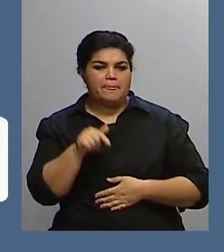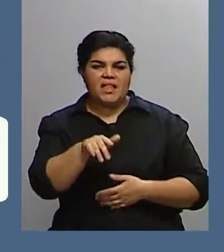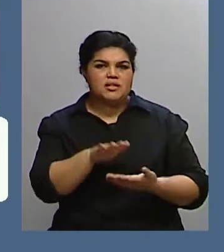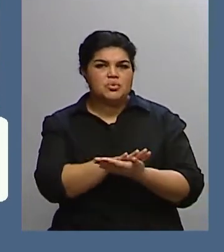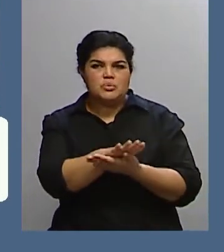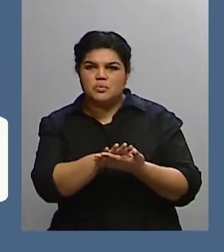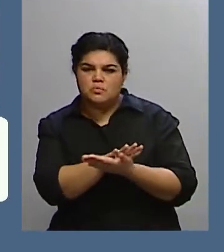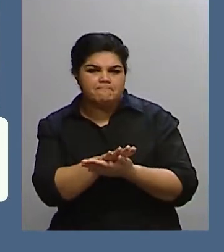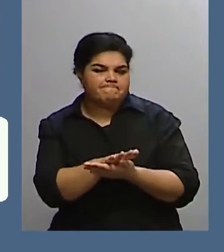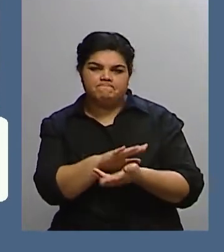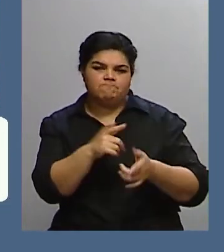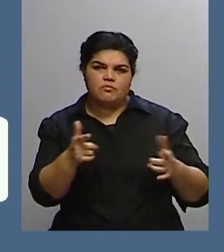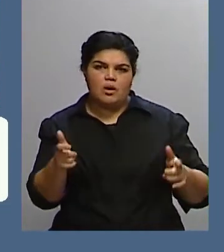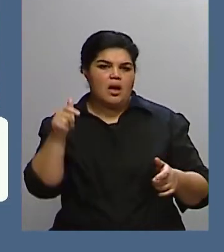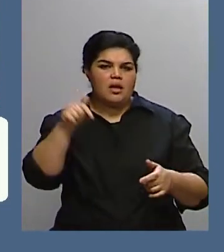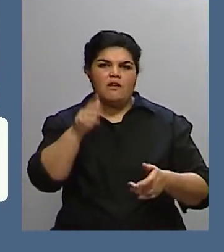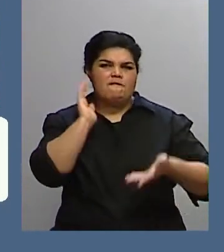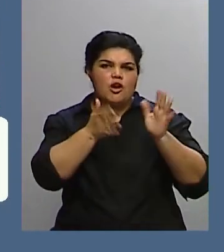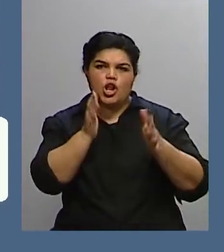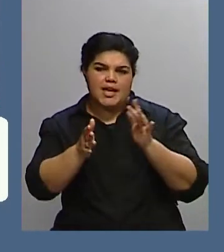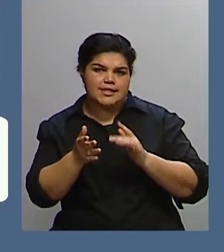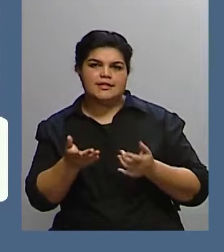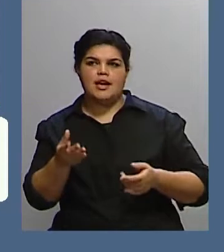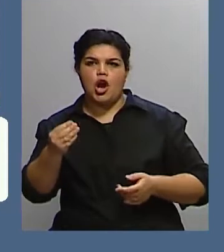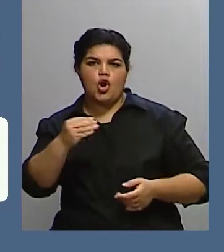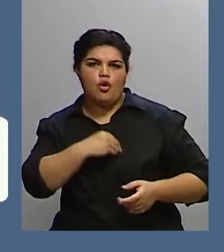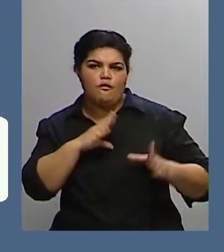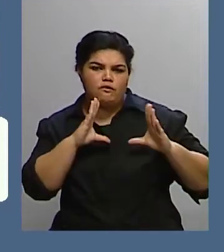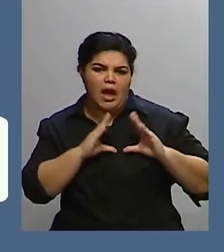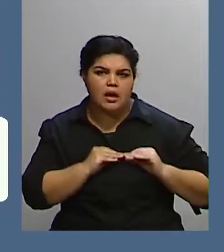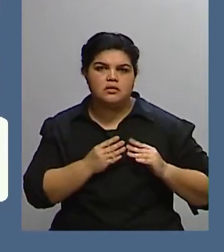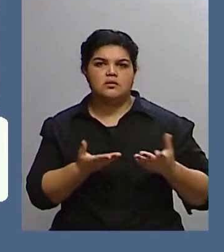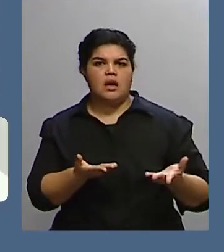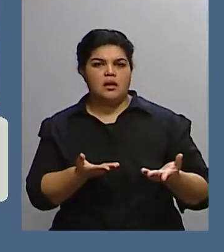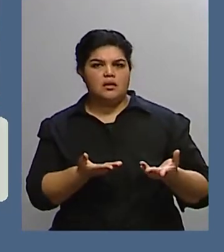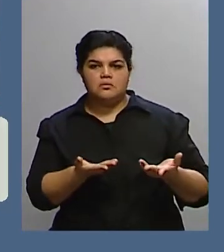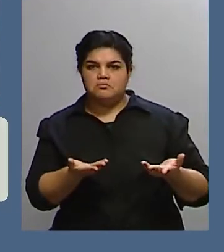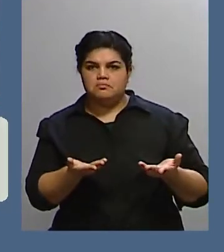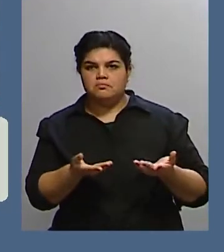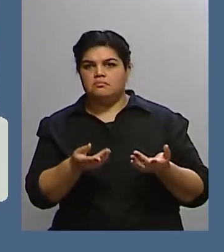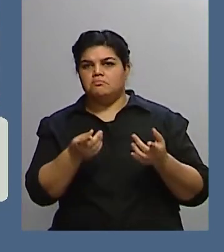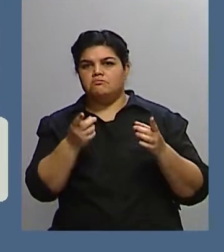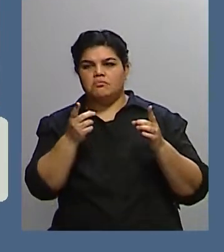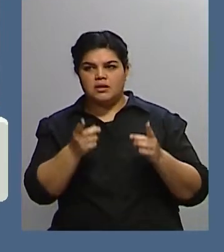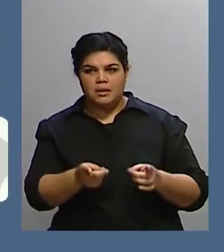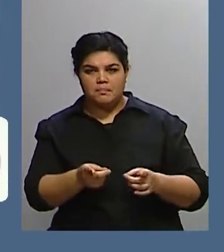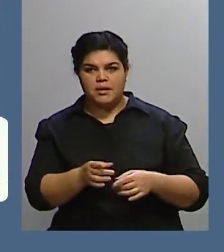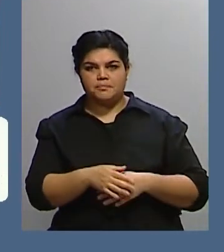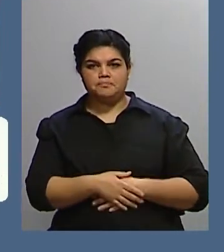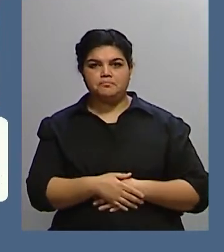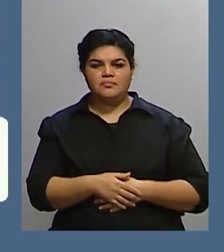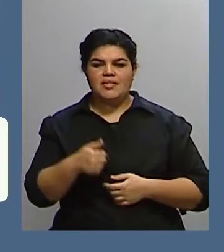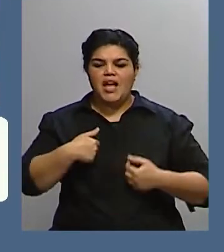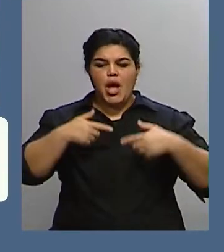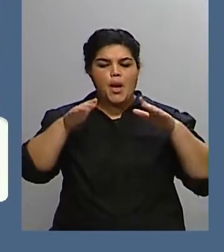incremento de violencia, a la desconfianza. Entonces, claro, hay toda esta esperanza que